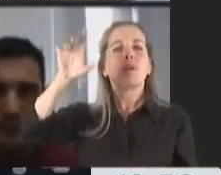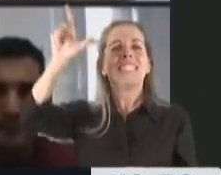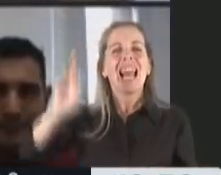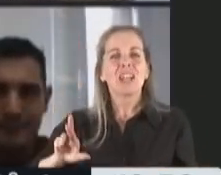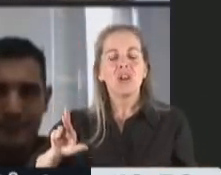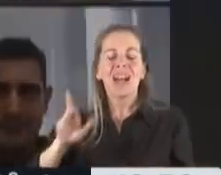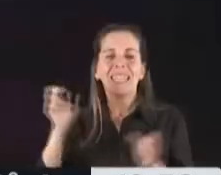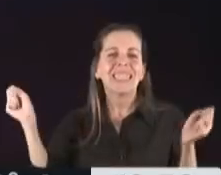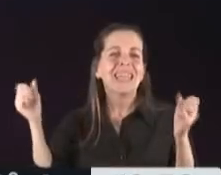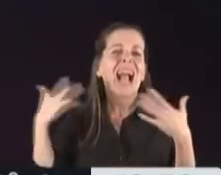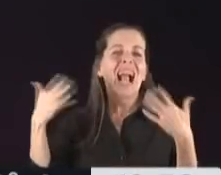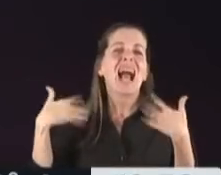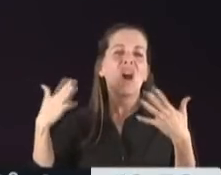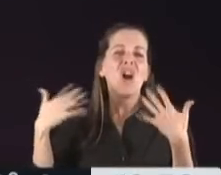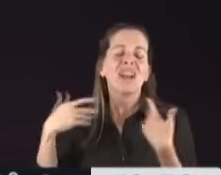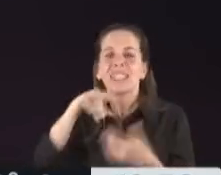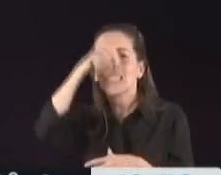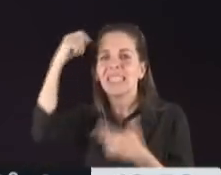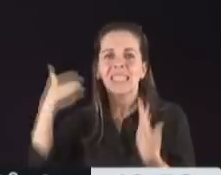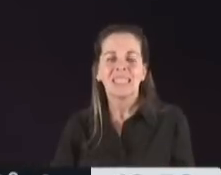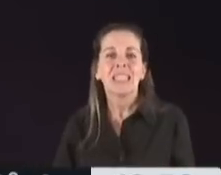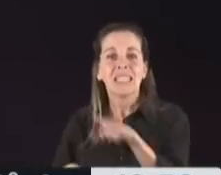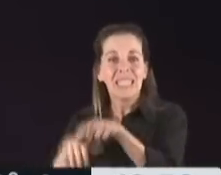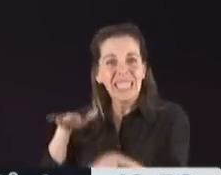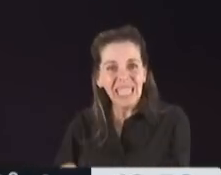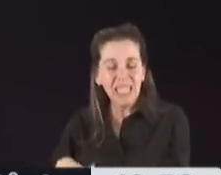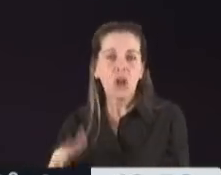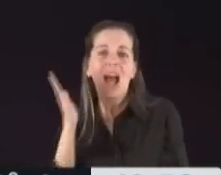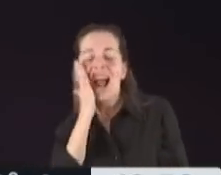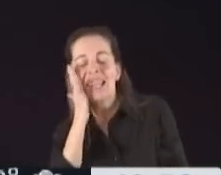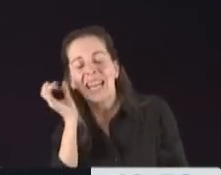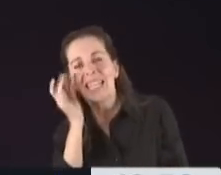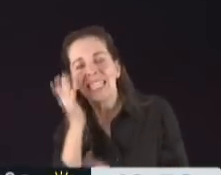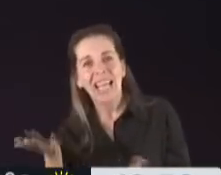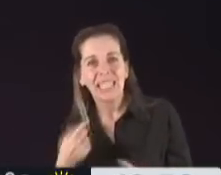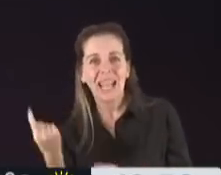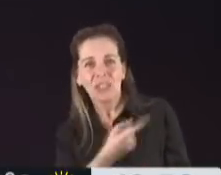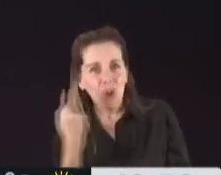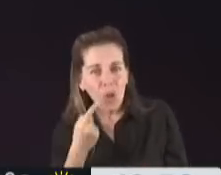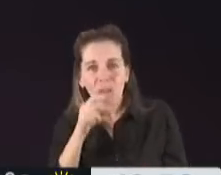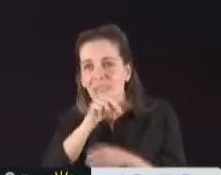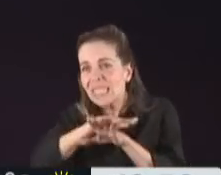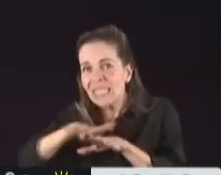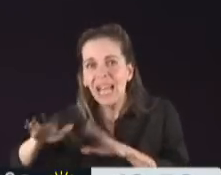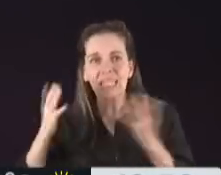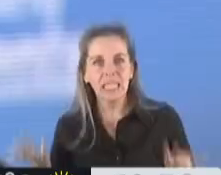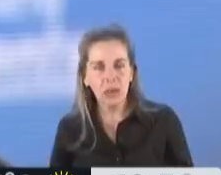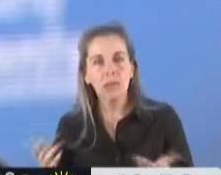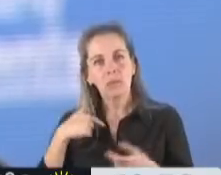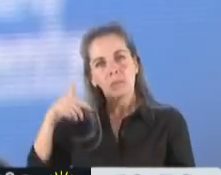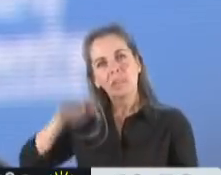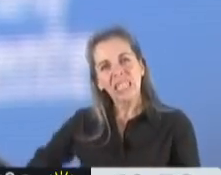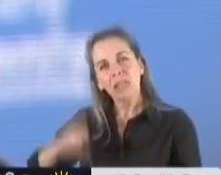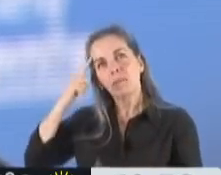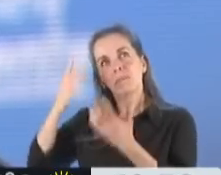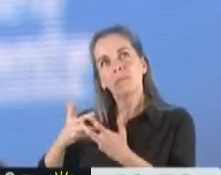la siesta. Yo quería jugar a la pelota y estaba solo en La Rioja, no existía un alma. Y después, con el